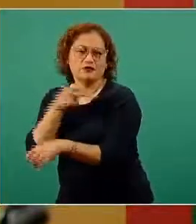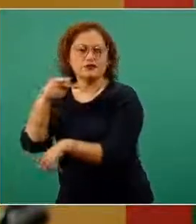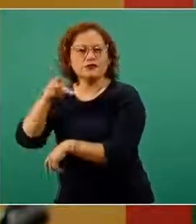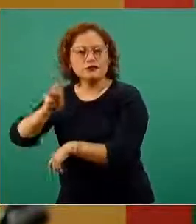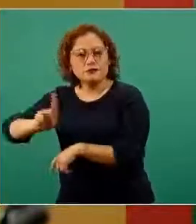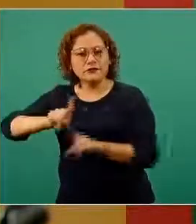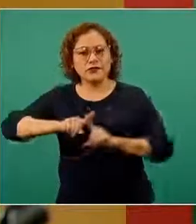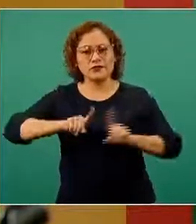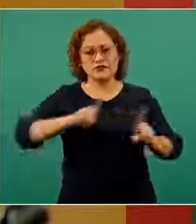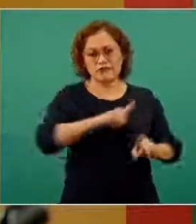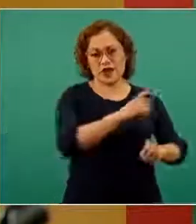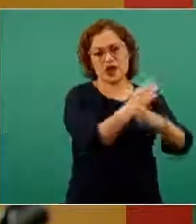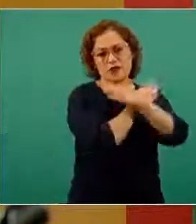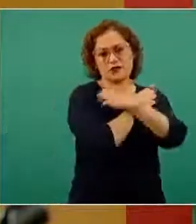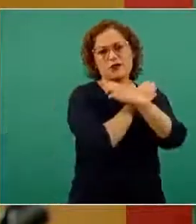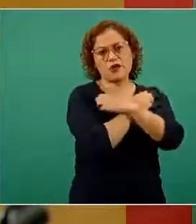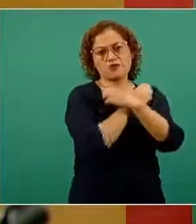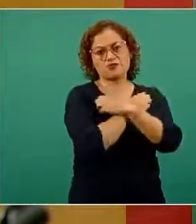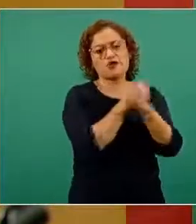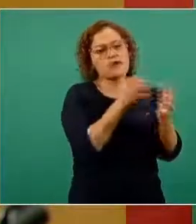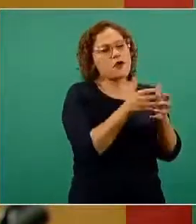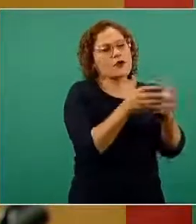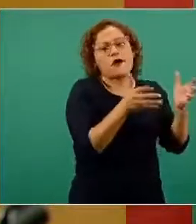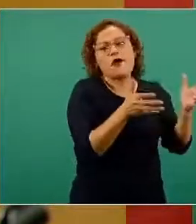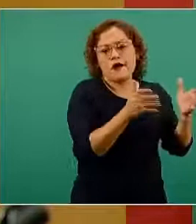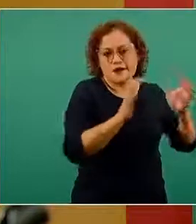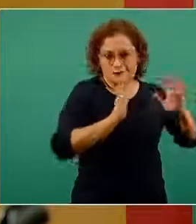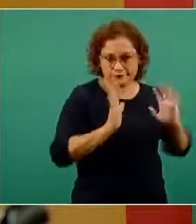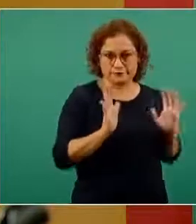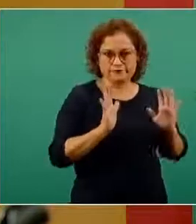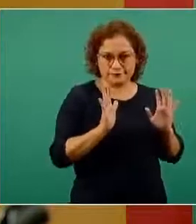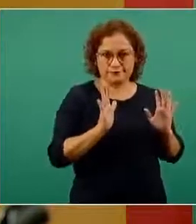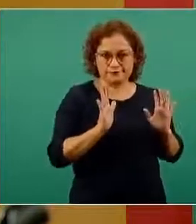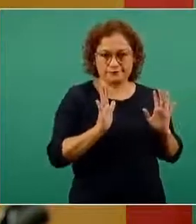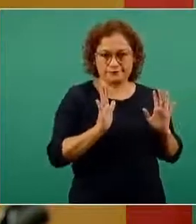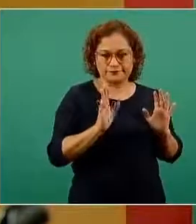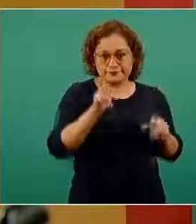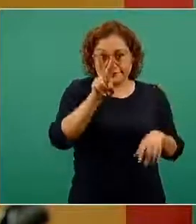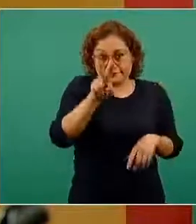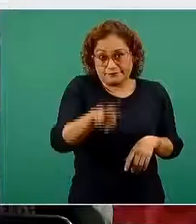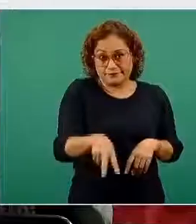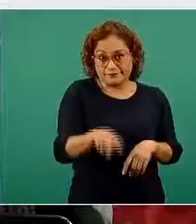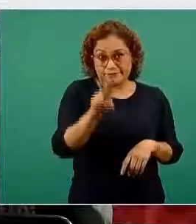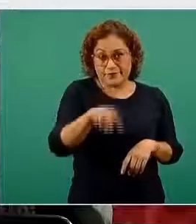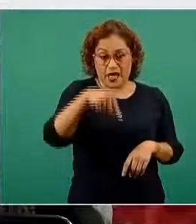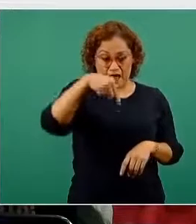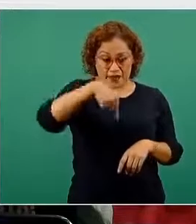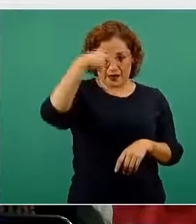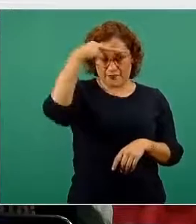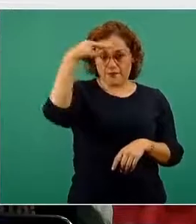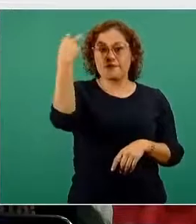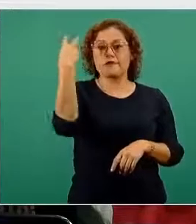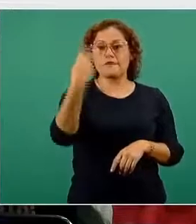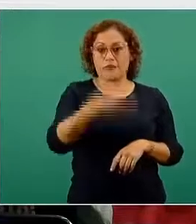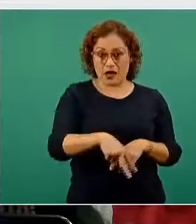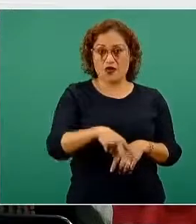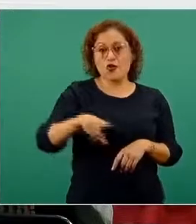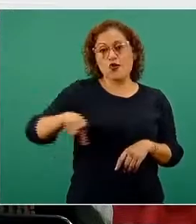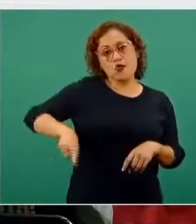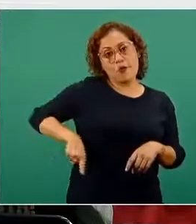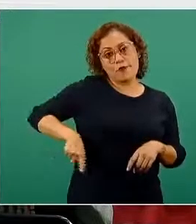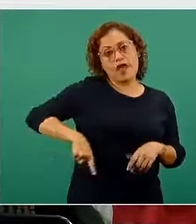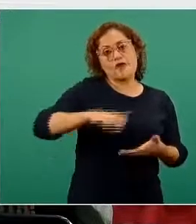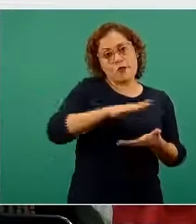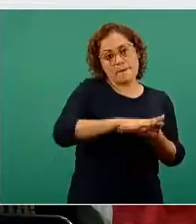minoritario. La gran mayoría de la educación en México es pública, lo cual es muy